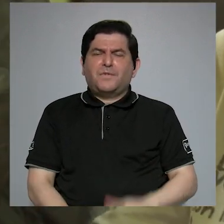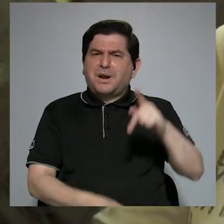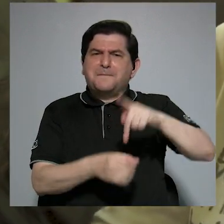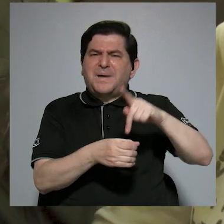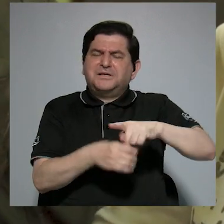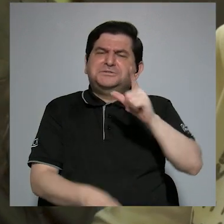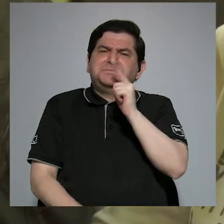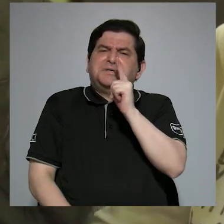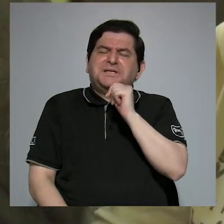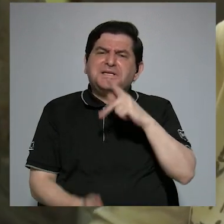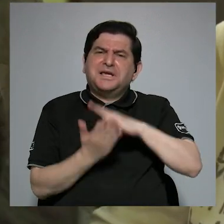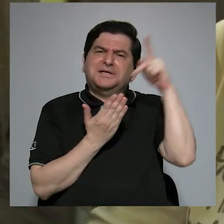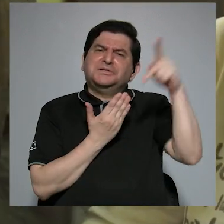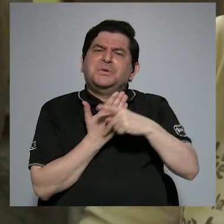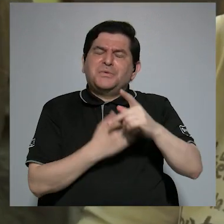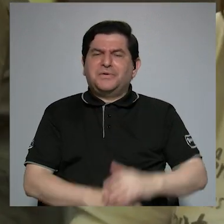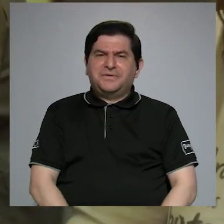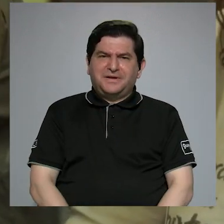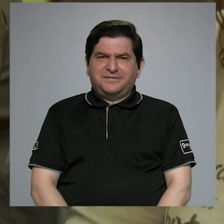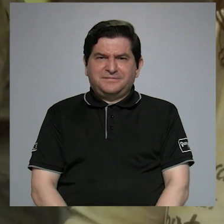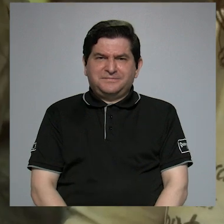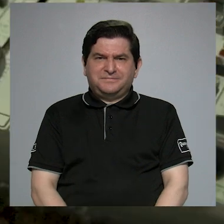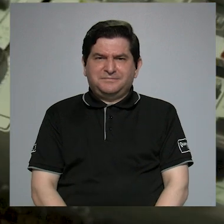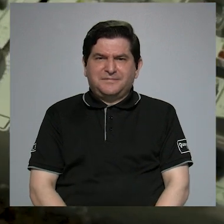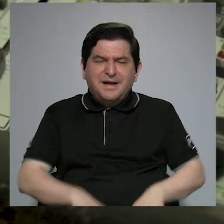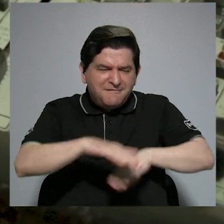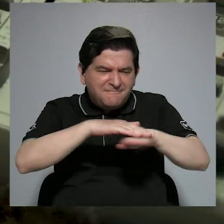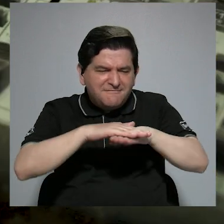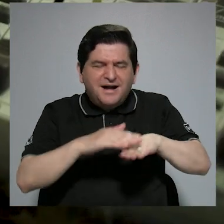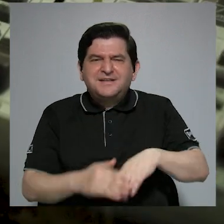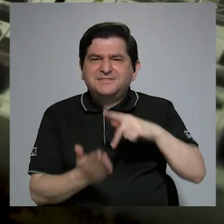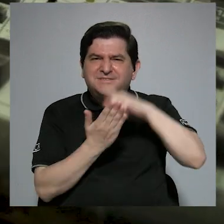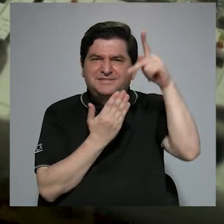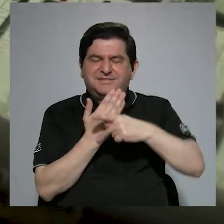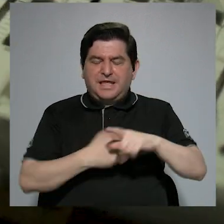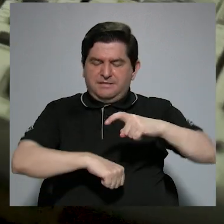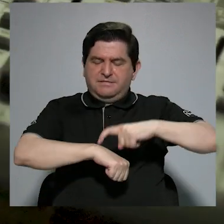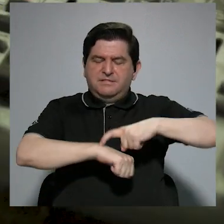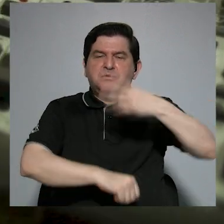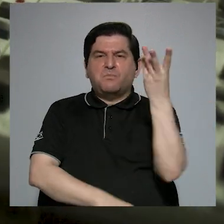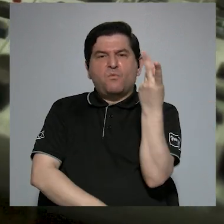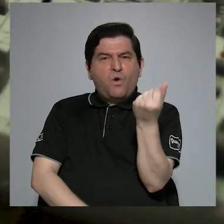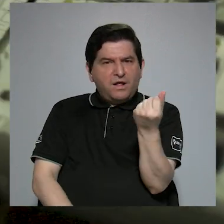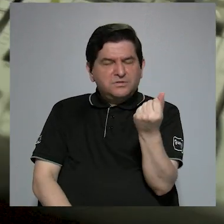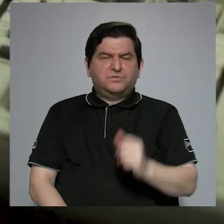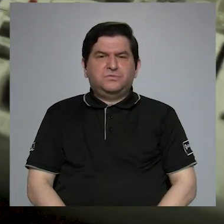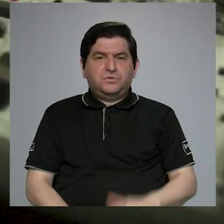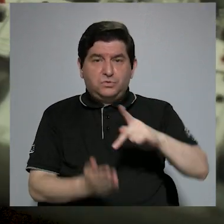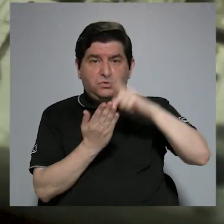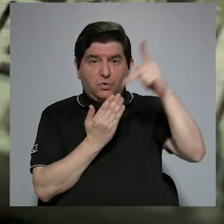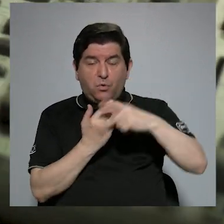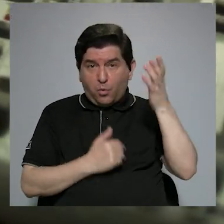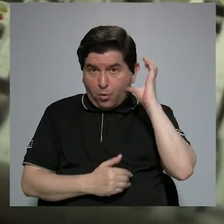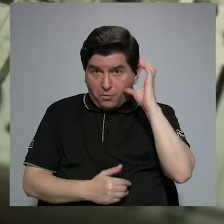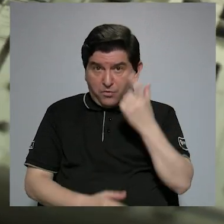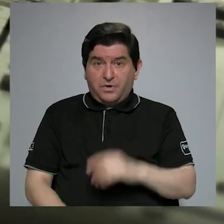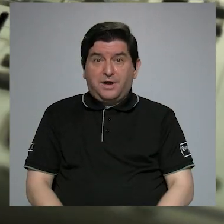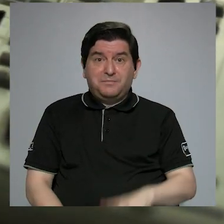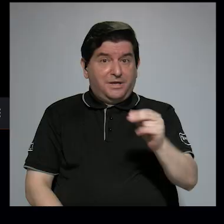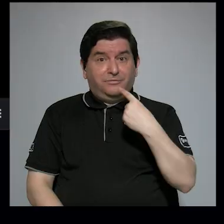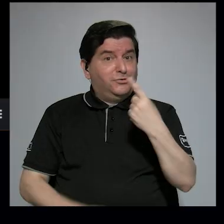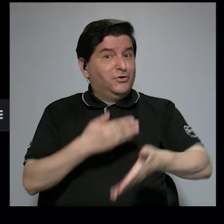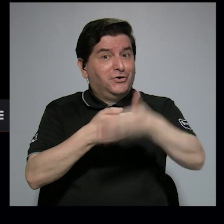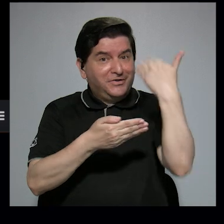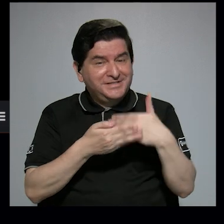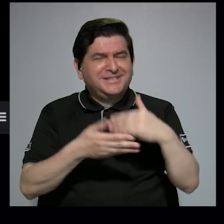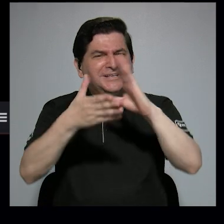¿Quiénes participan, digamos, en el programa? Un poquito la esencia del programa, cuánto dura, es un programa de radio, no lo hemos dicho,